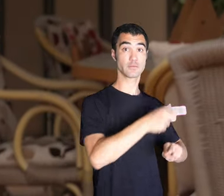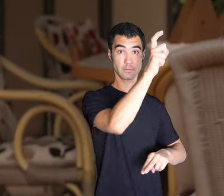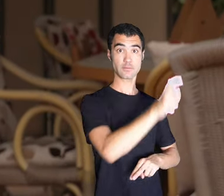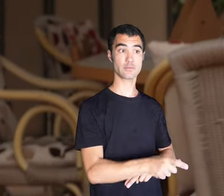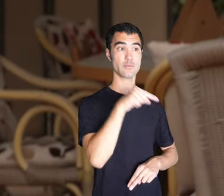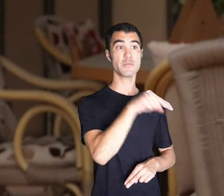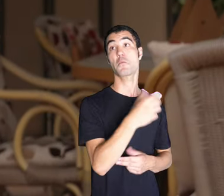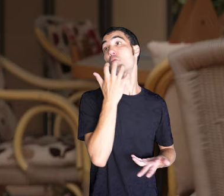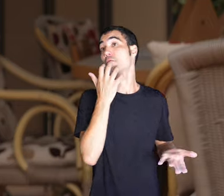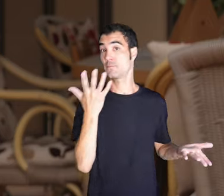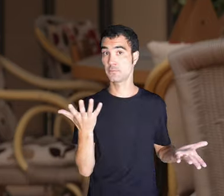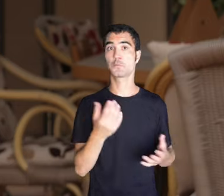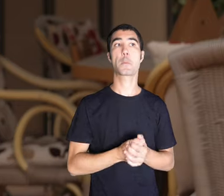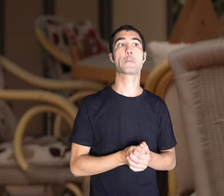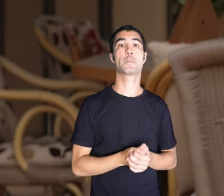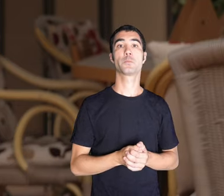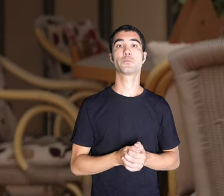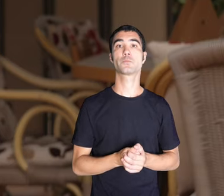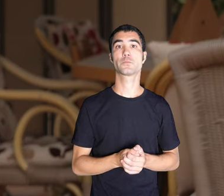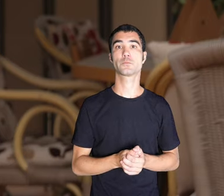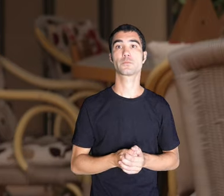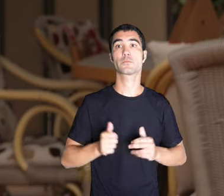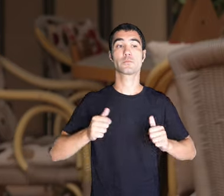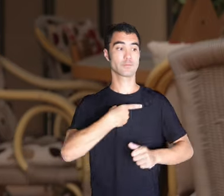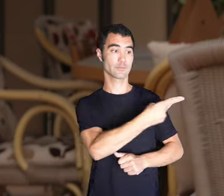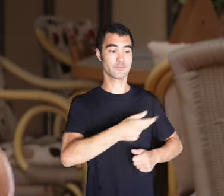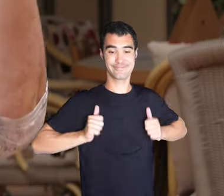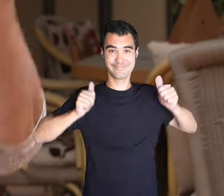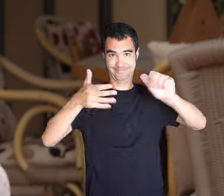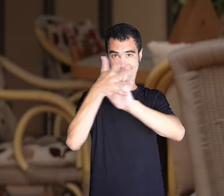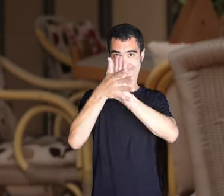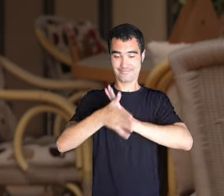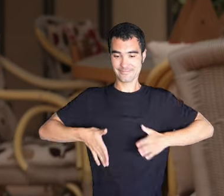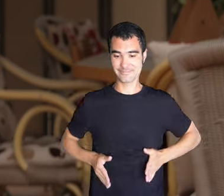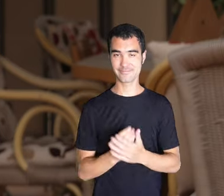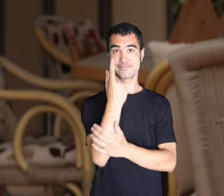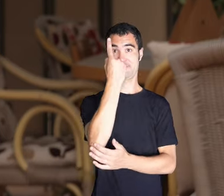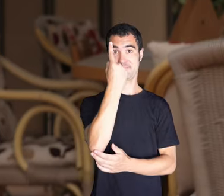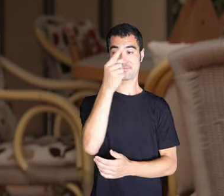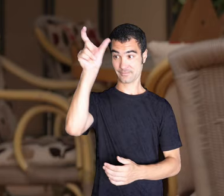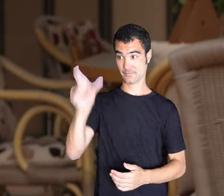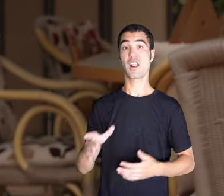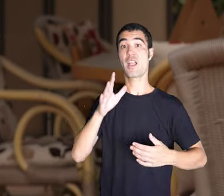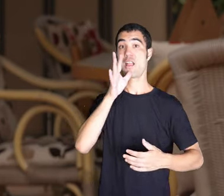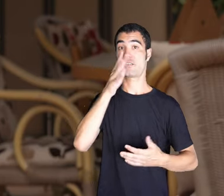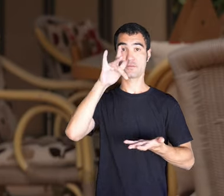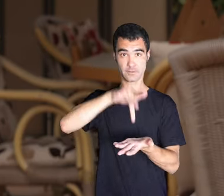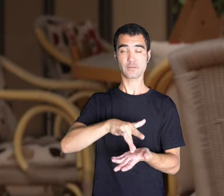mi marido, por ejemplo, vamos a empezar por nuestro primero hijo, que es el patrón de pesca.